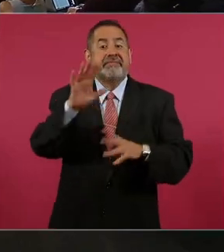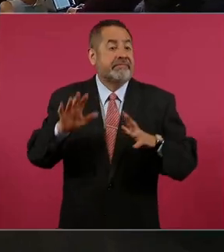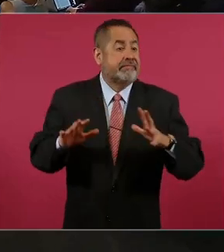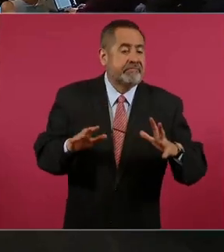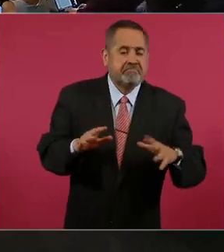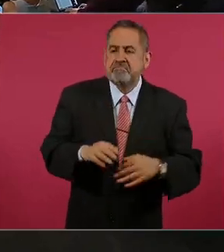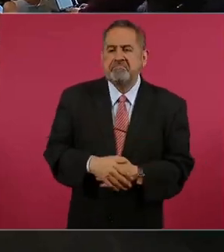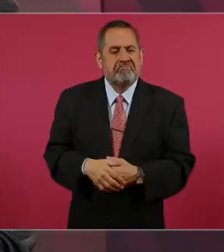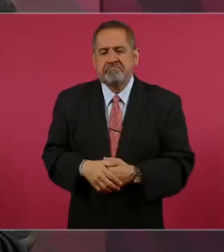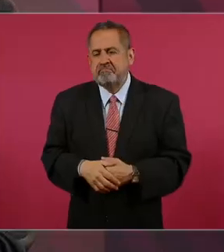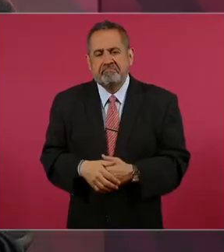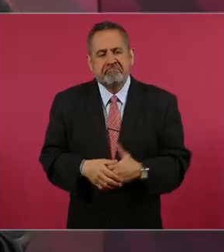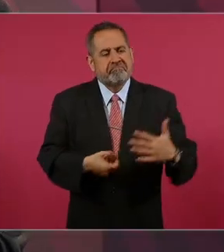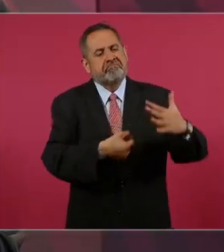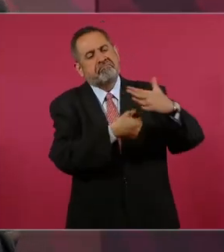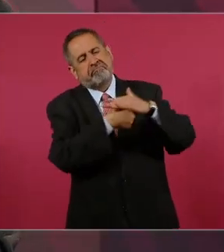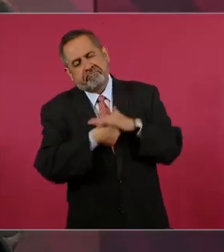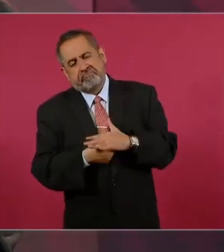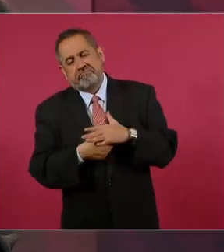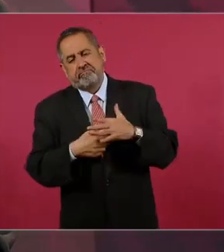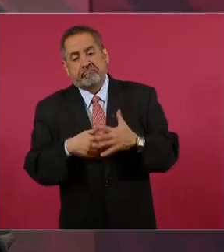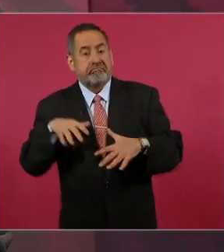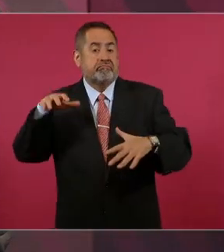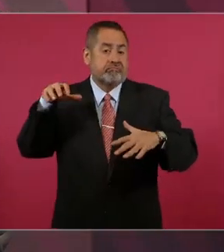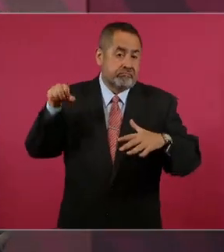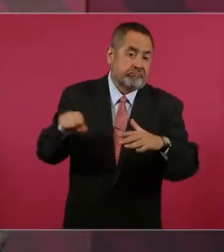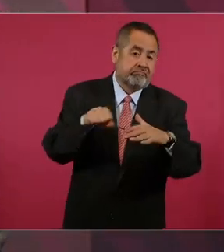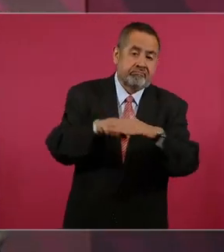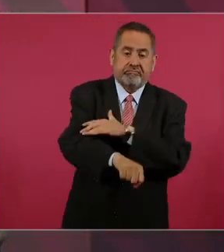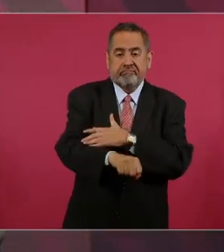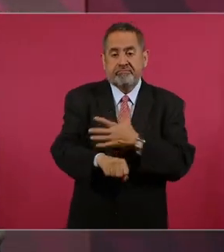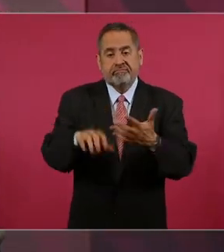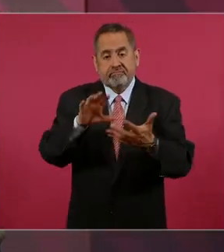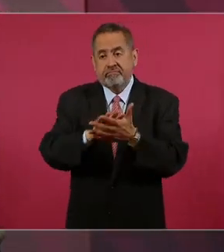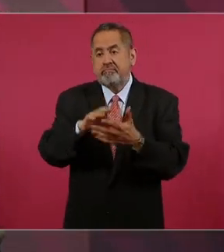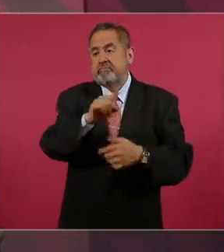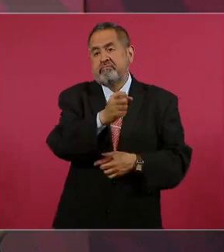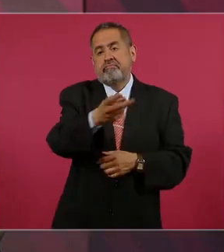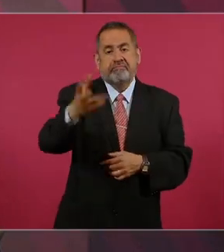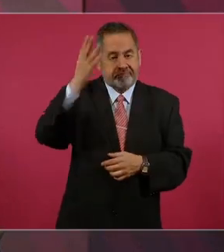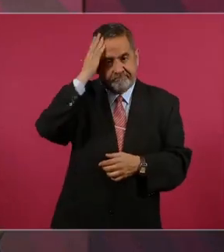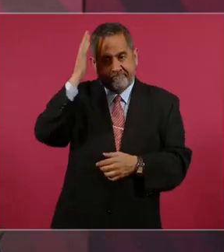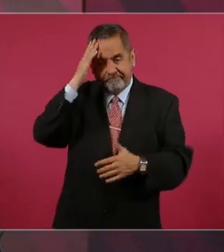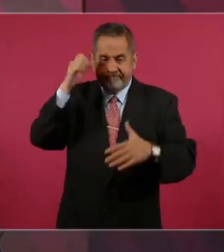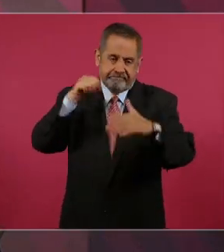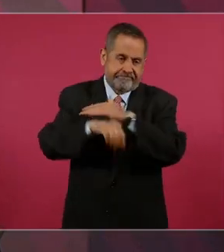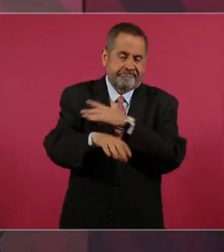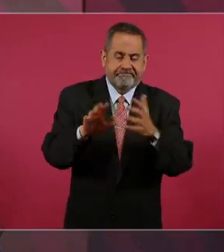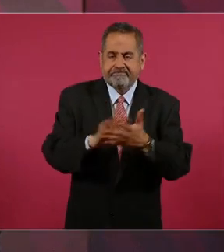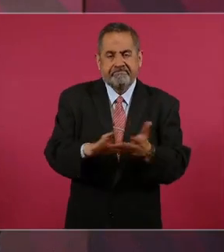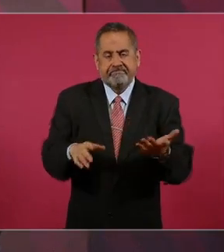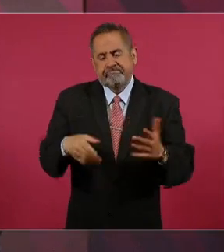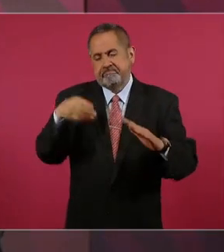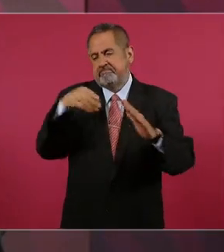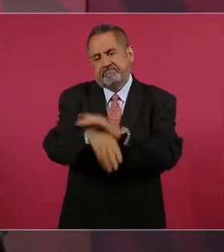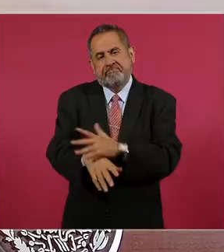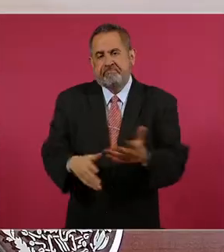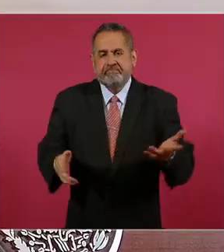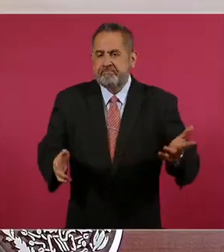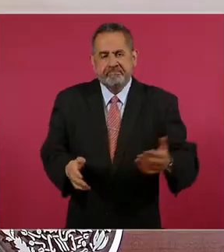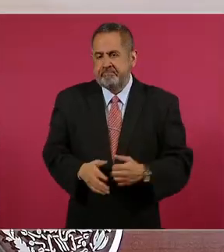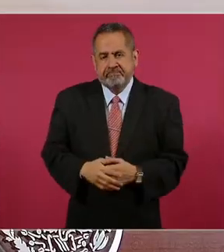represión, al encarcelamiento de dirigentes, por ejemplo,